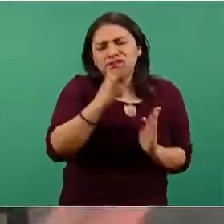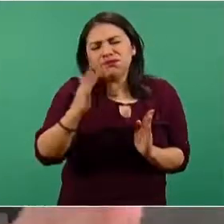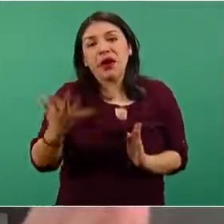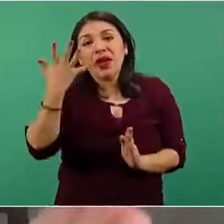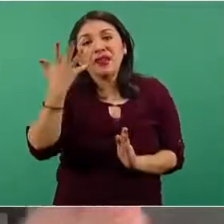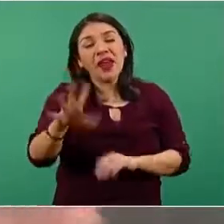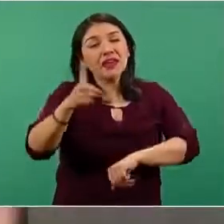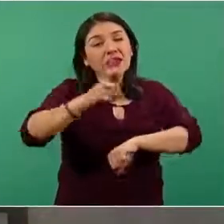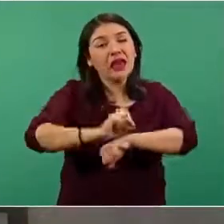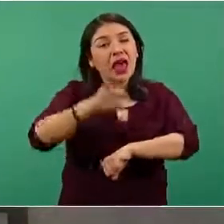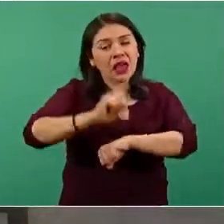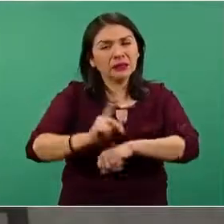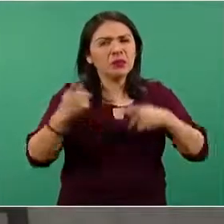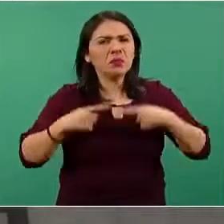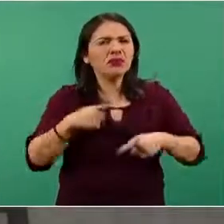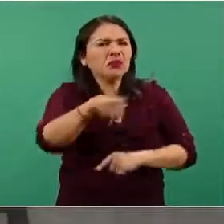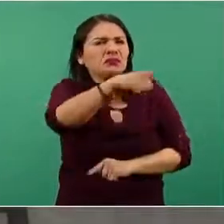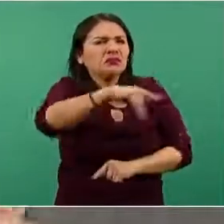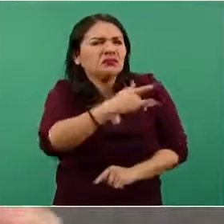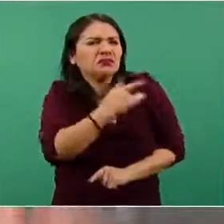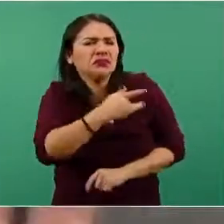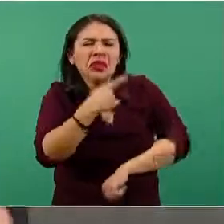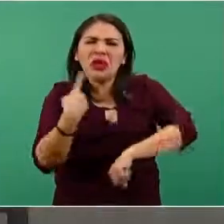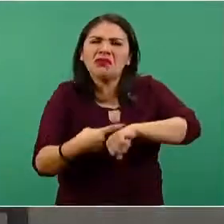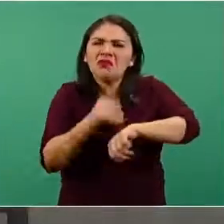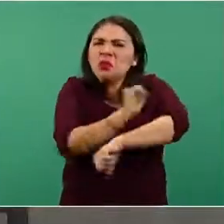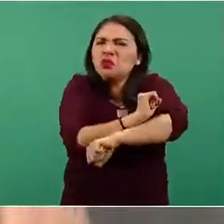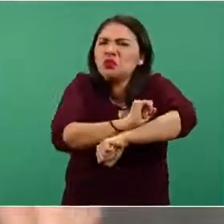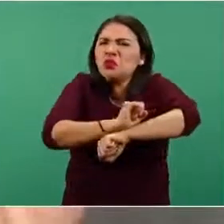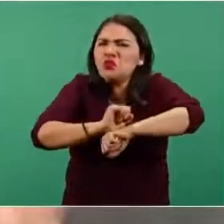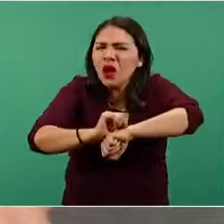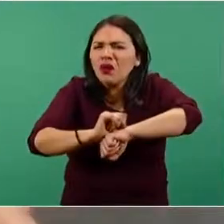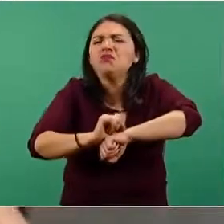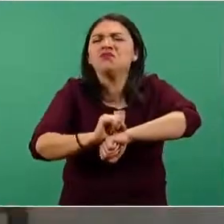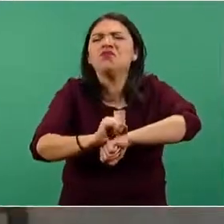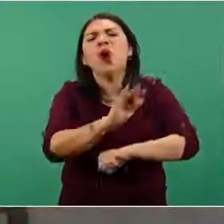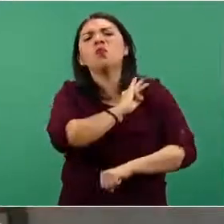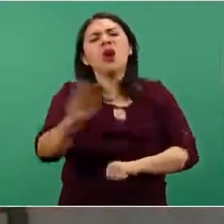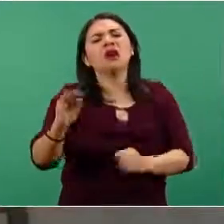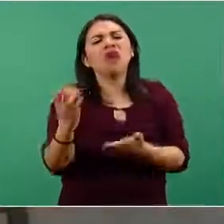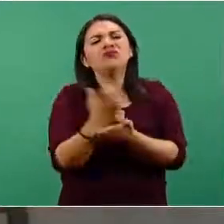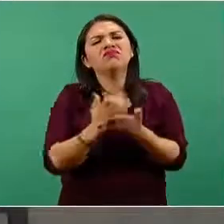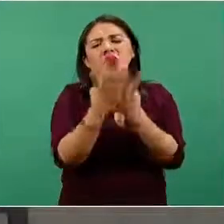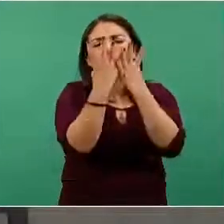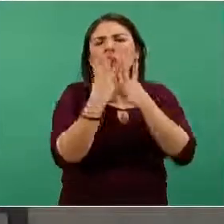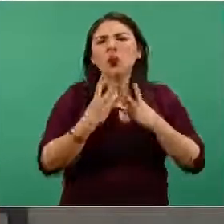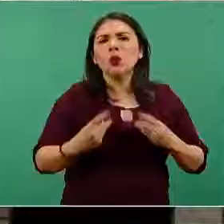COVID leve y COVID moderado tienen una resolución completa